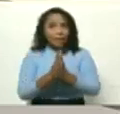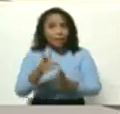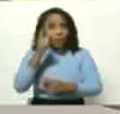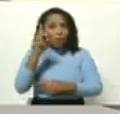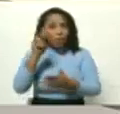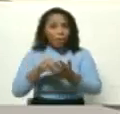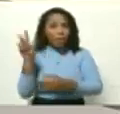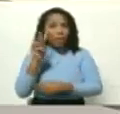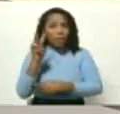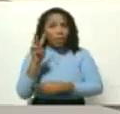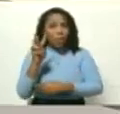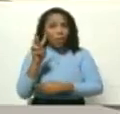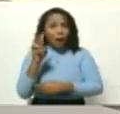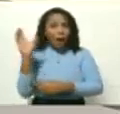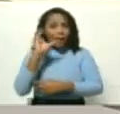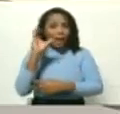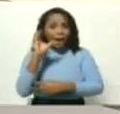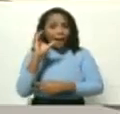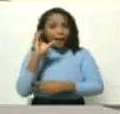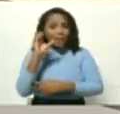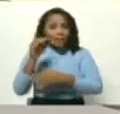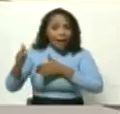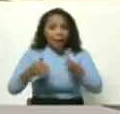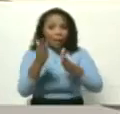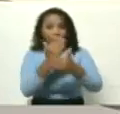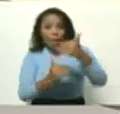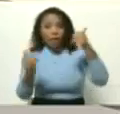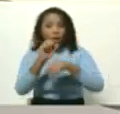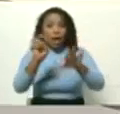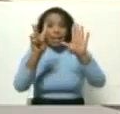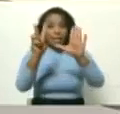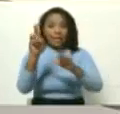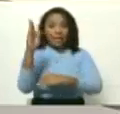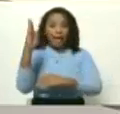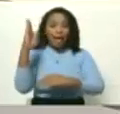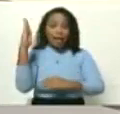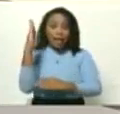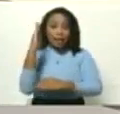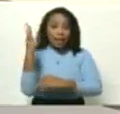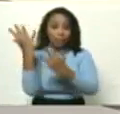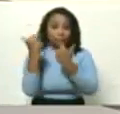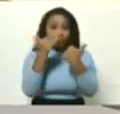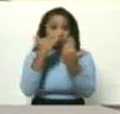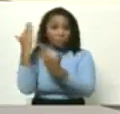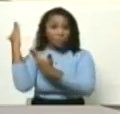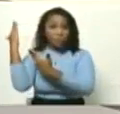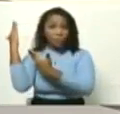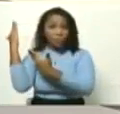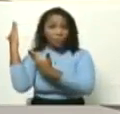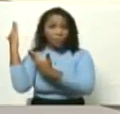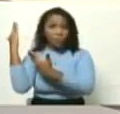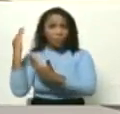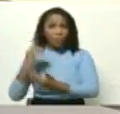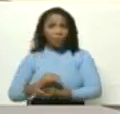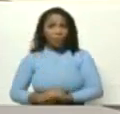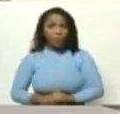pero en Caracas habrá una ruta mayor para los siete templos. Meisbert nos cuenta. Adelante.